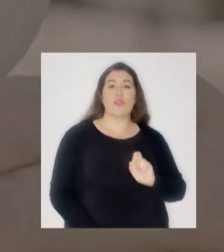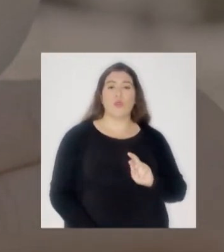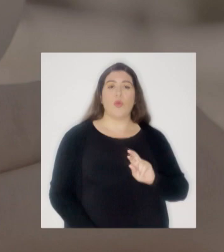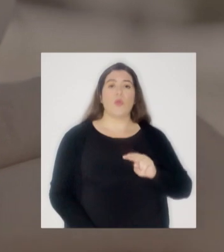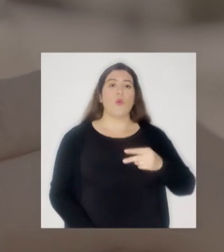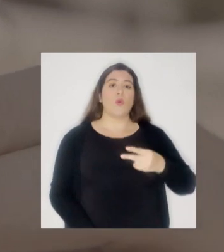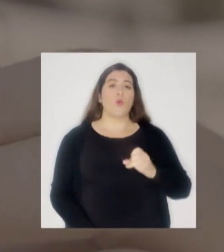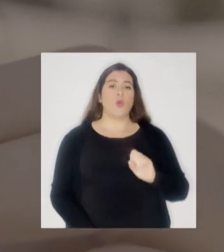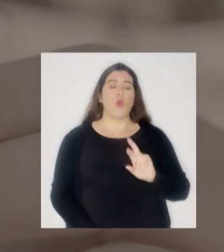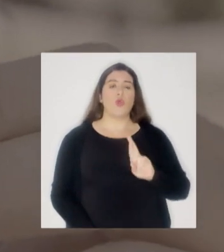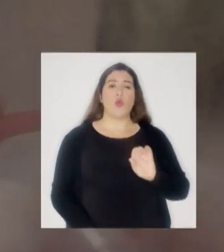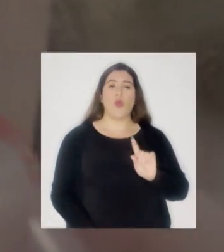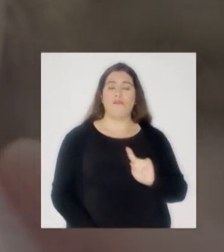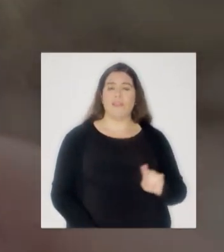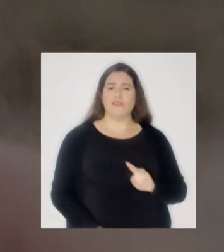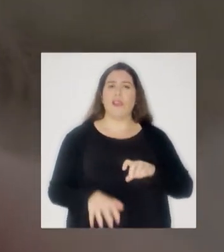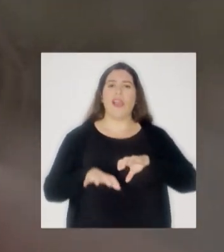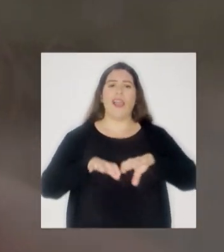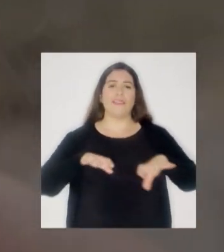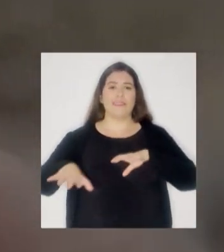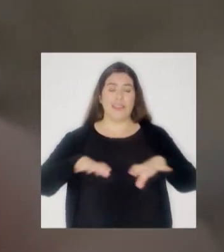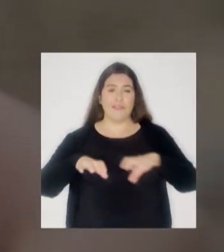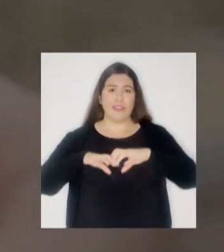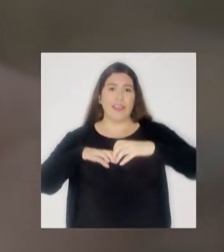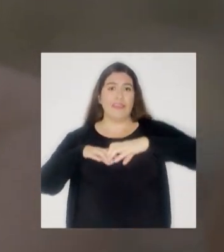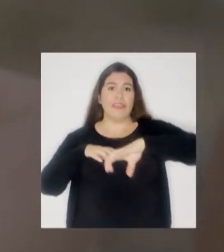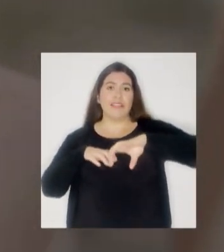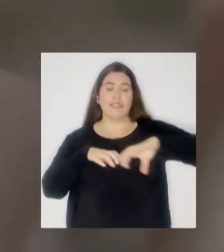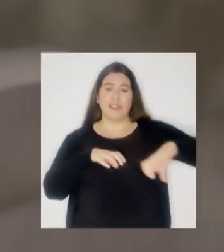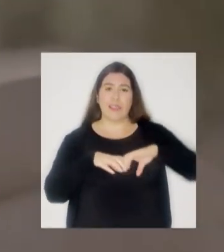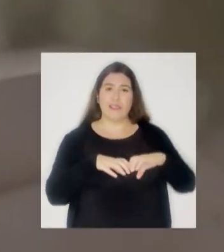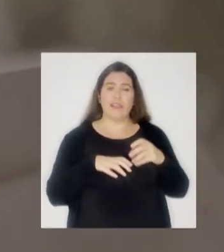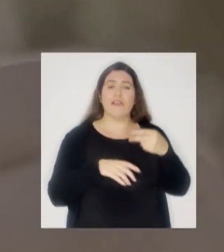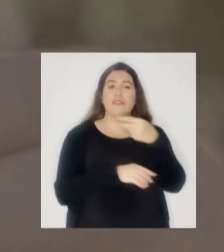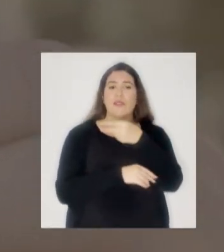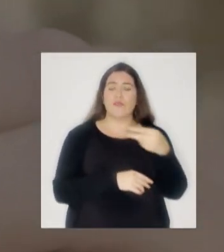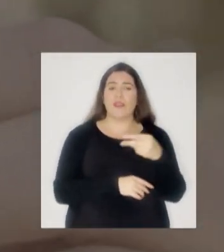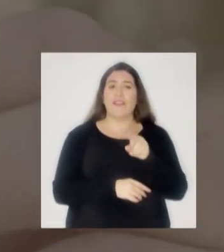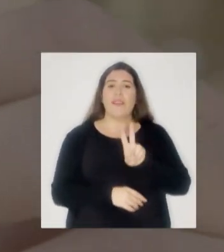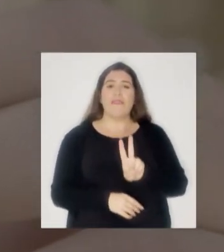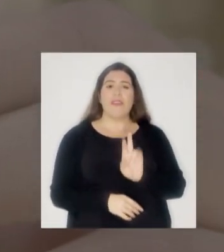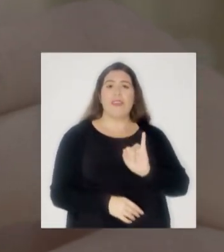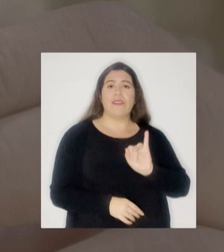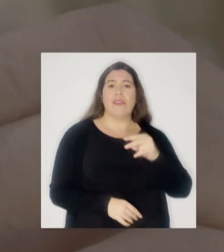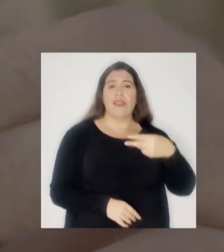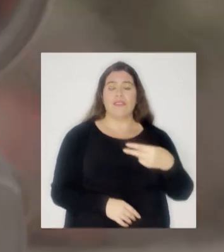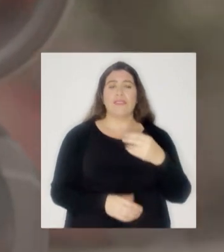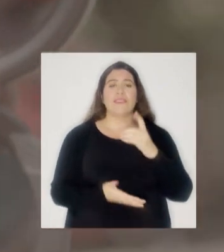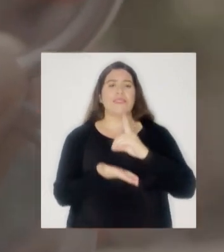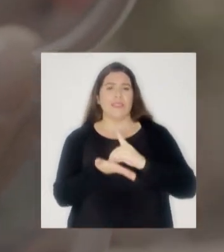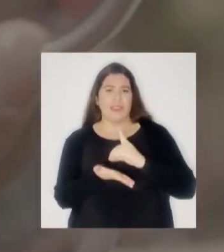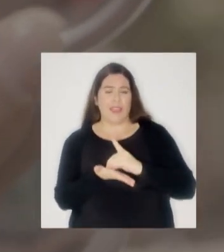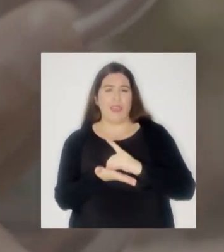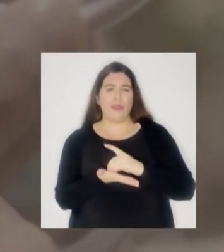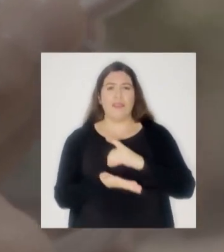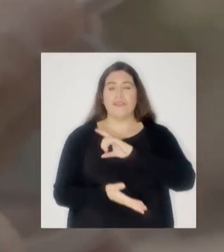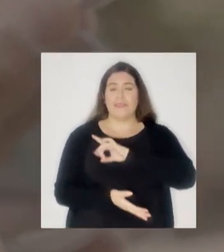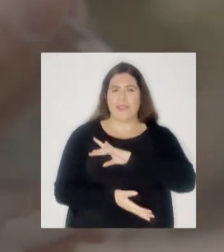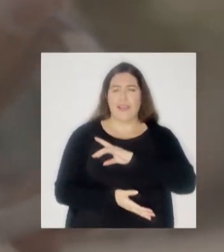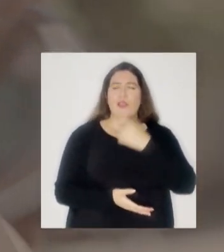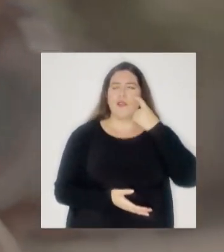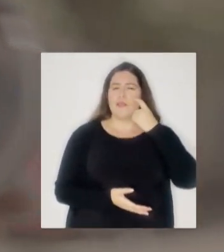Soy Víctor Hugo Robles, activista de la disidencia sexual y del VIH-Sida en Chile, conocido como el Chelo